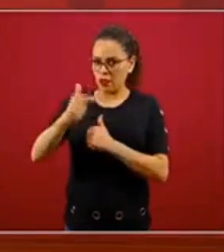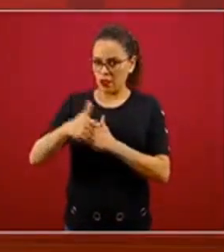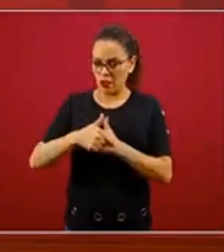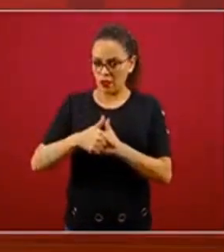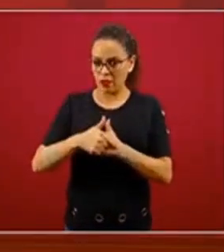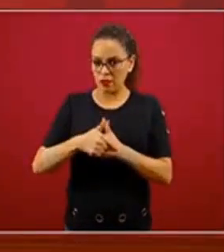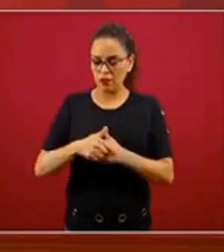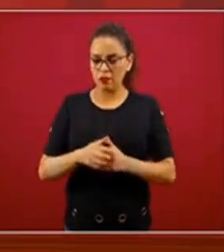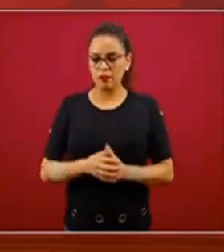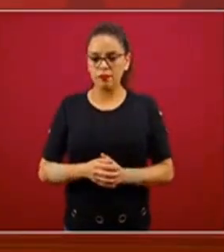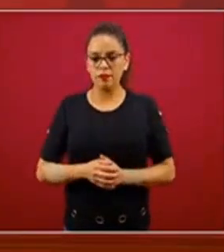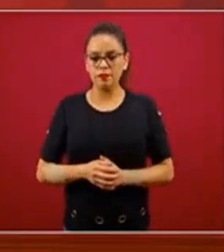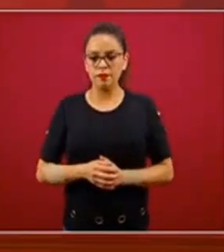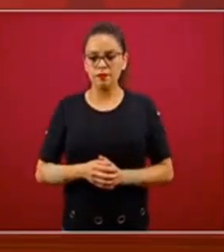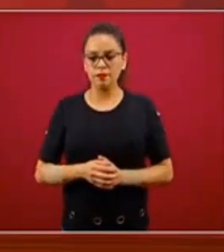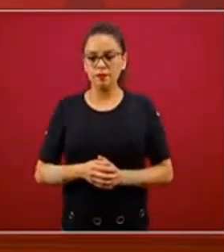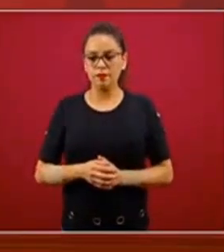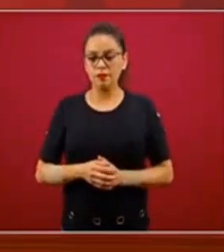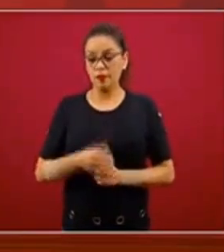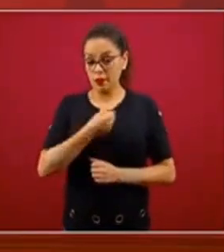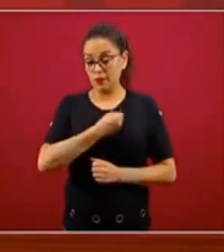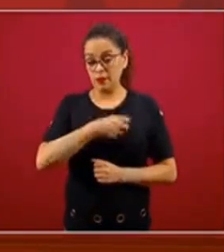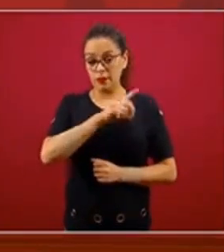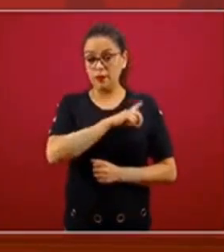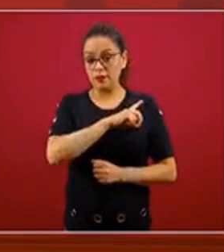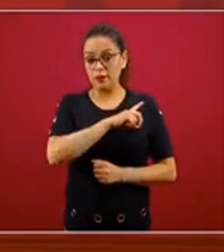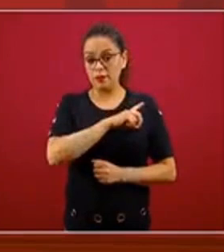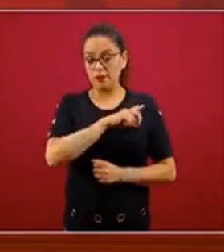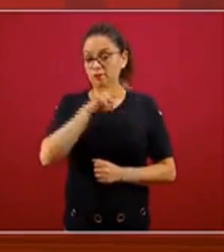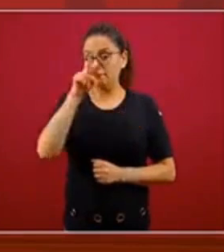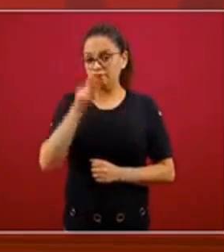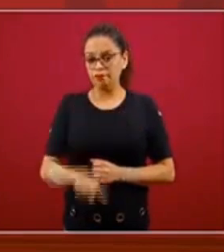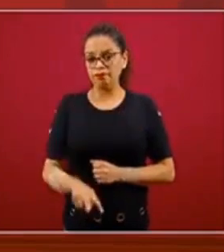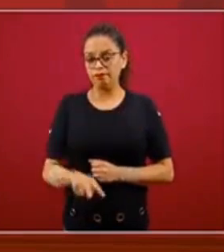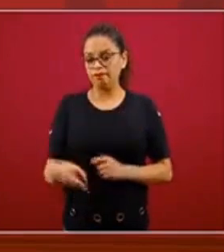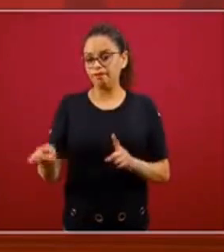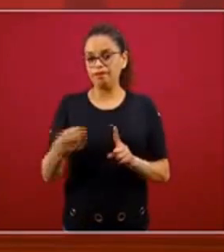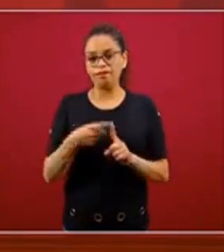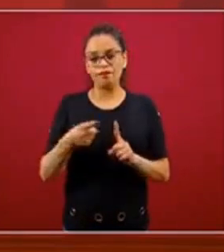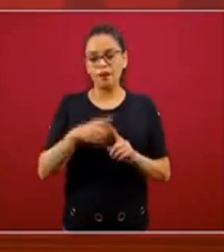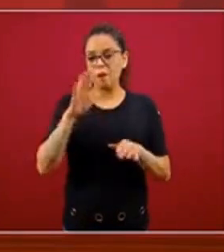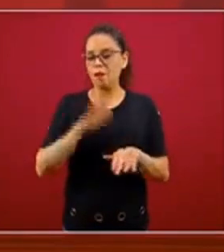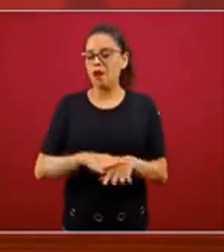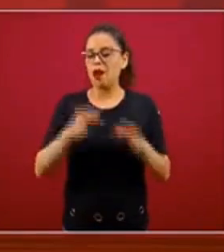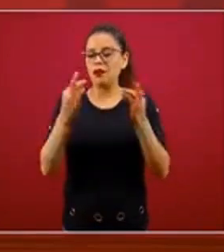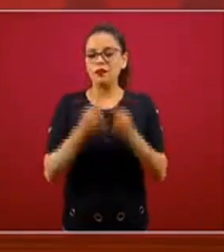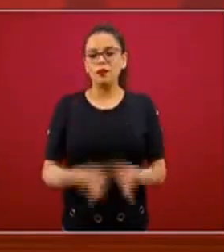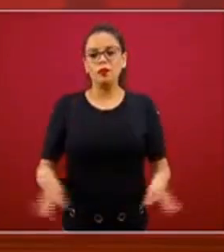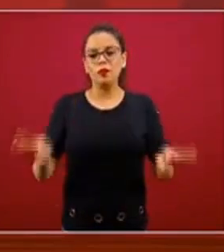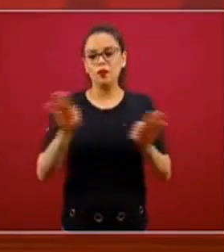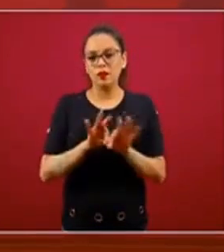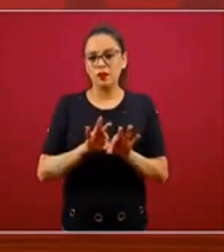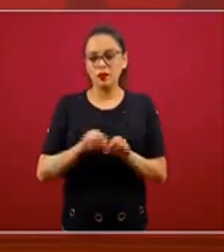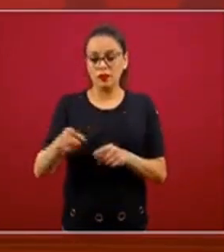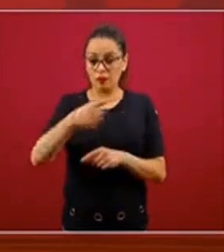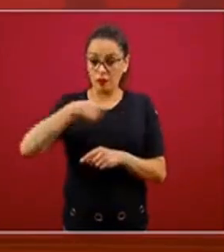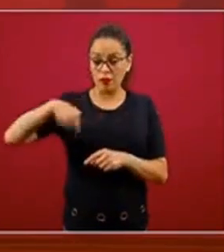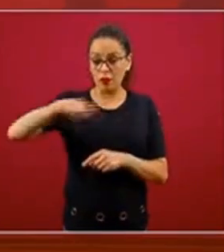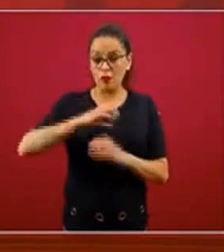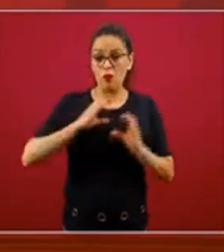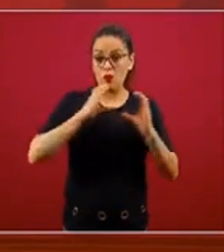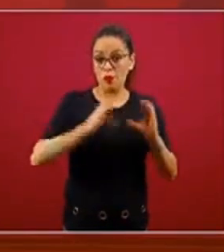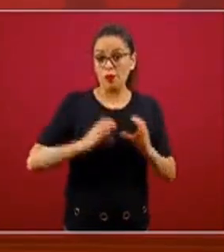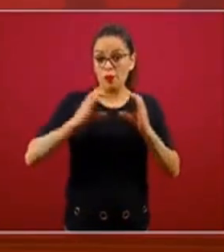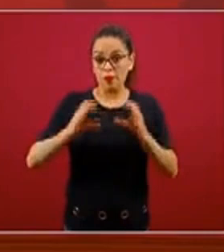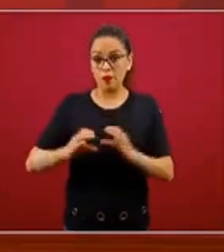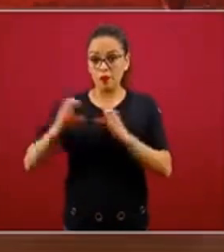virus, es que la salud es lo más importante. Si nosotros cuidamos nuestra salud, vamos a